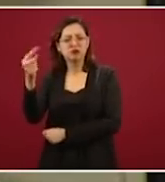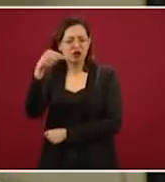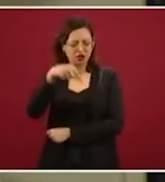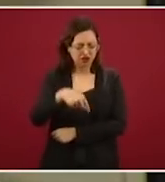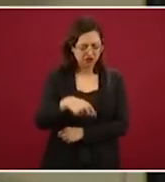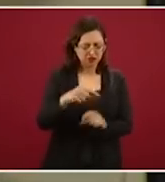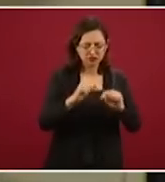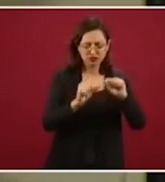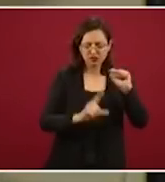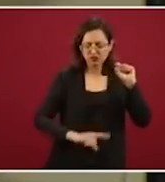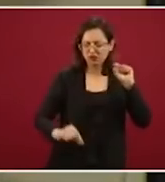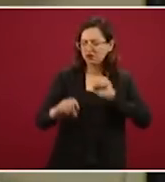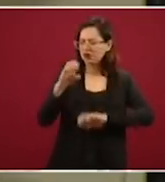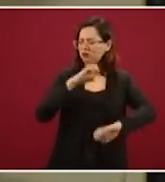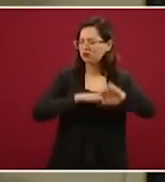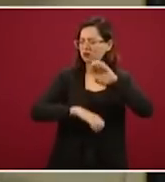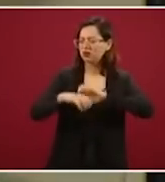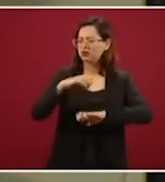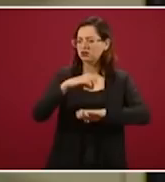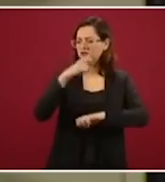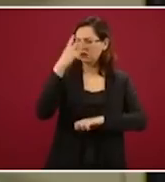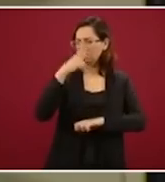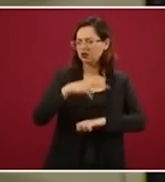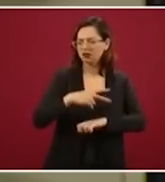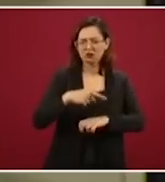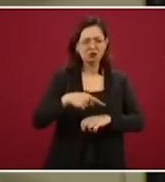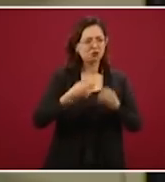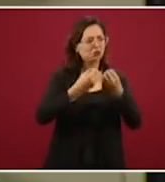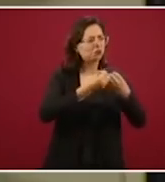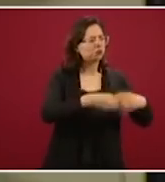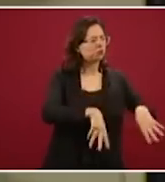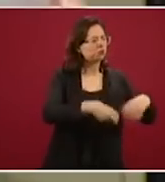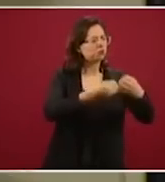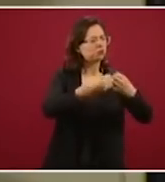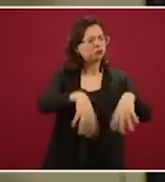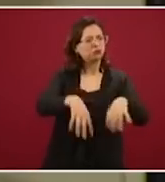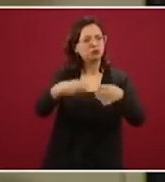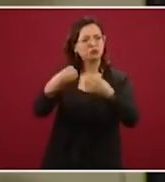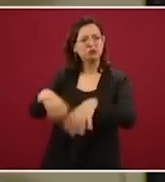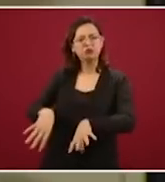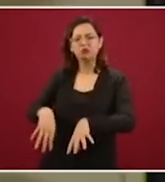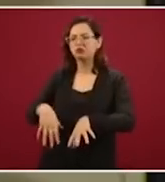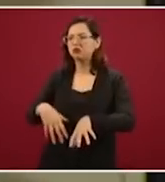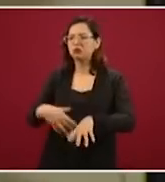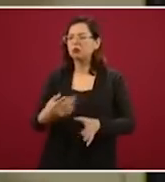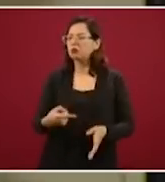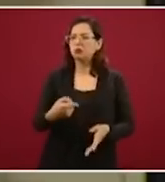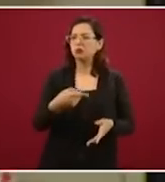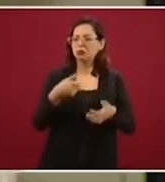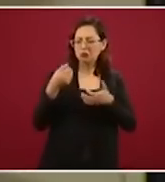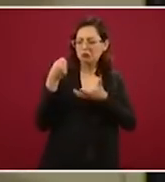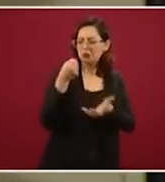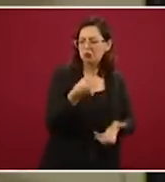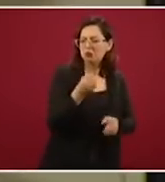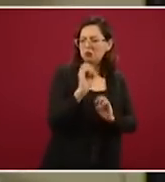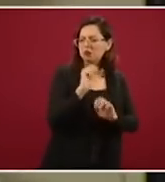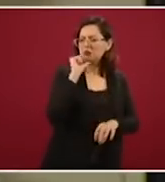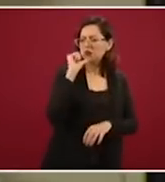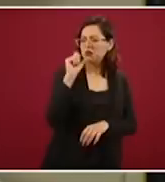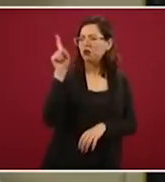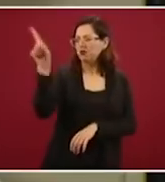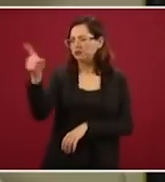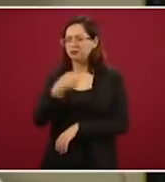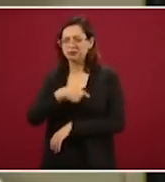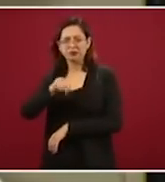Aviación y muchos trabajadores mexicanos se quedaron sin empleo, pero sí fueron a invertir y